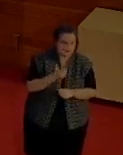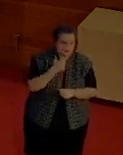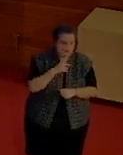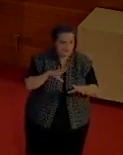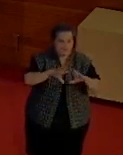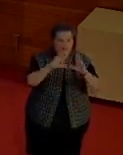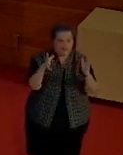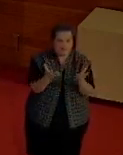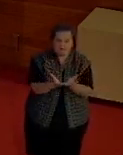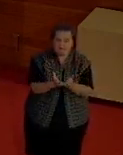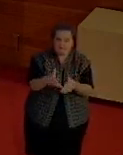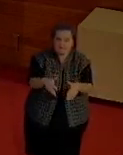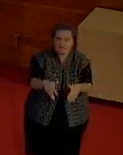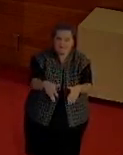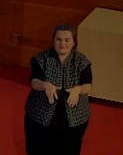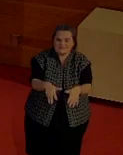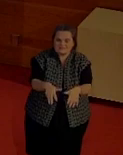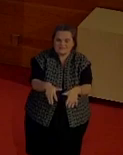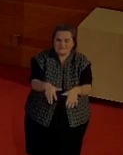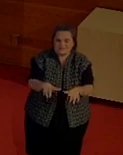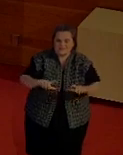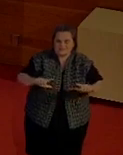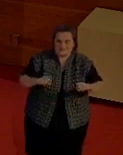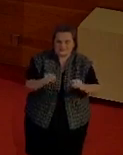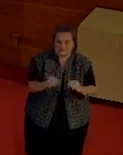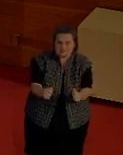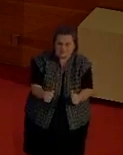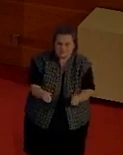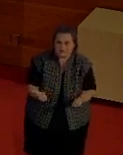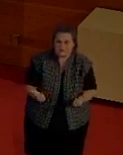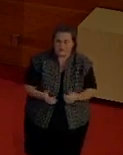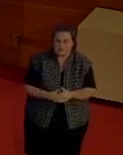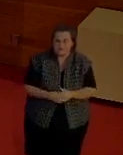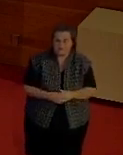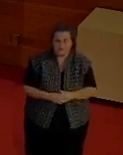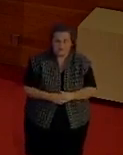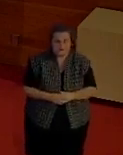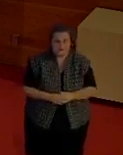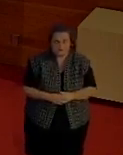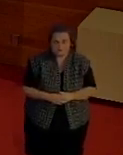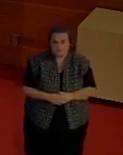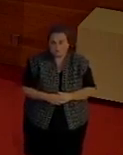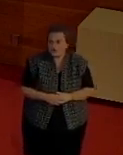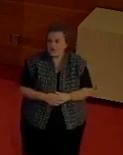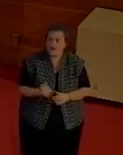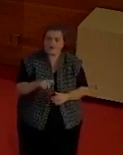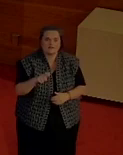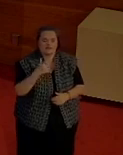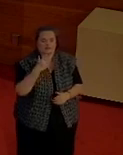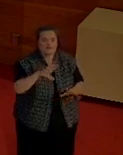desglobalización la desglobalización es imposible o sea seguir planteando hay gente que se dice que es